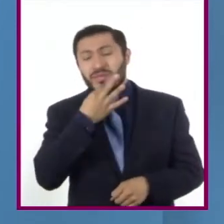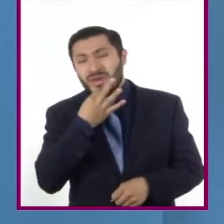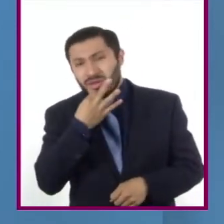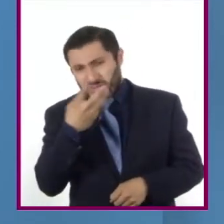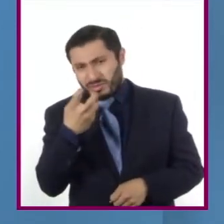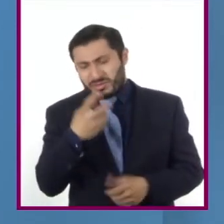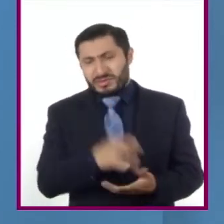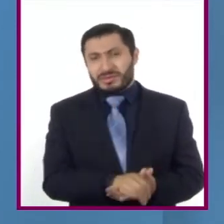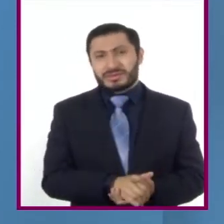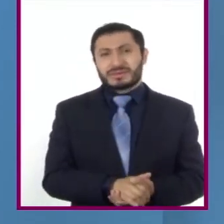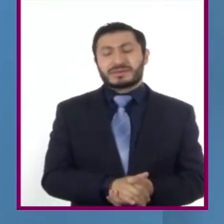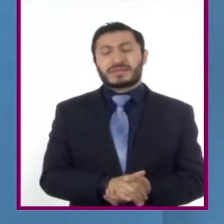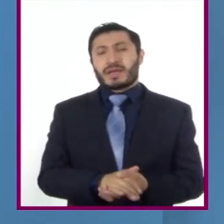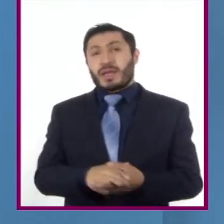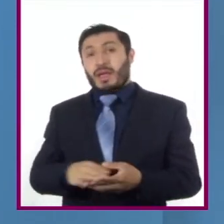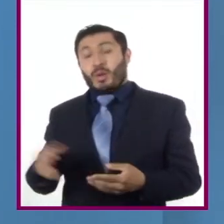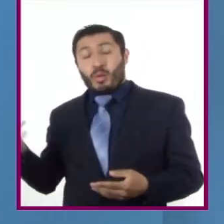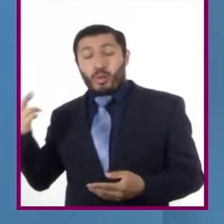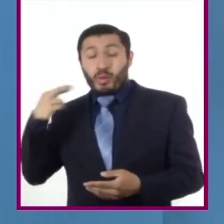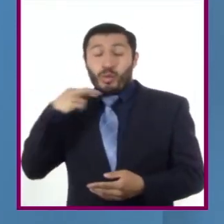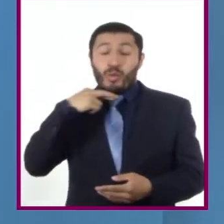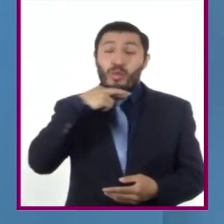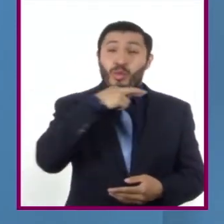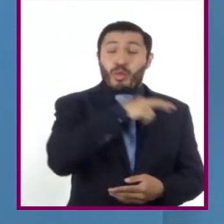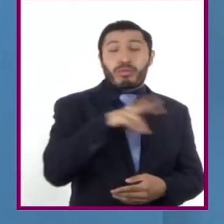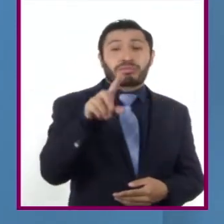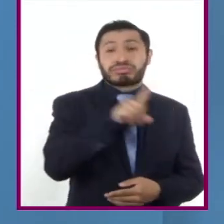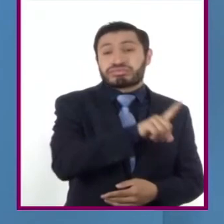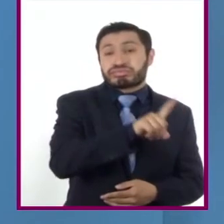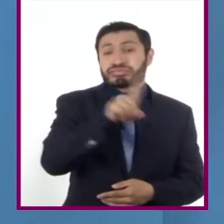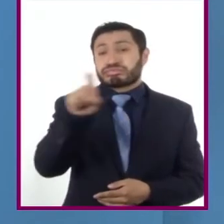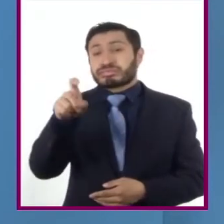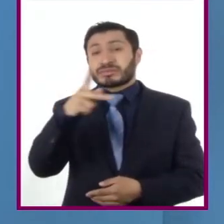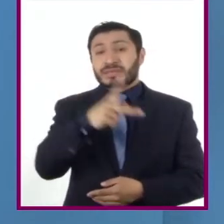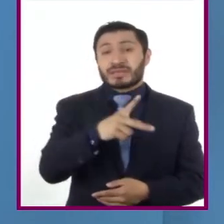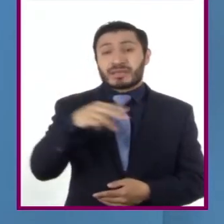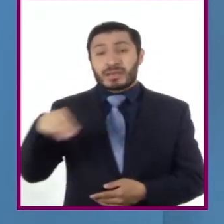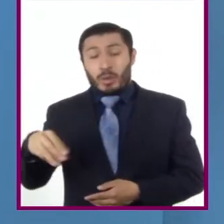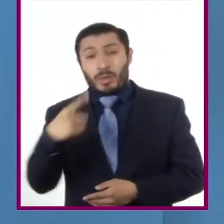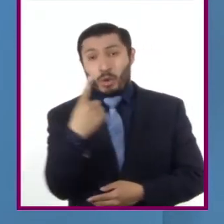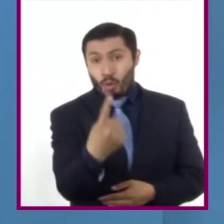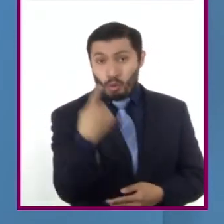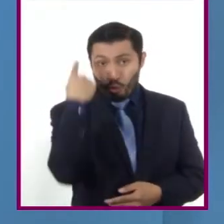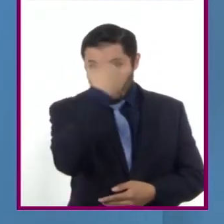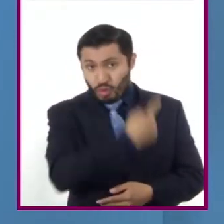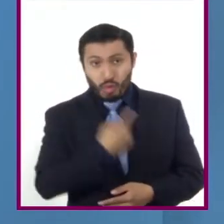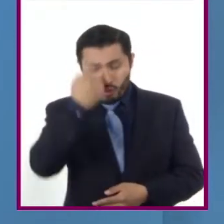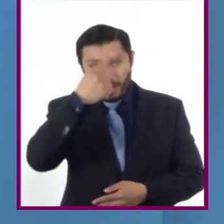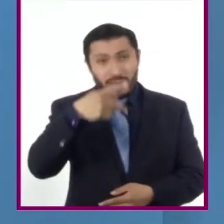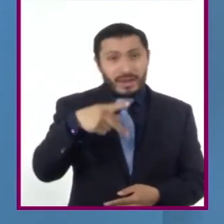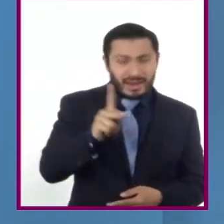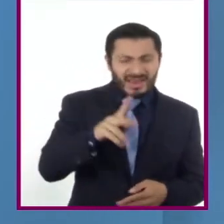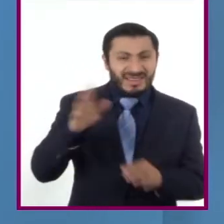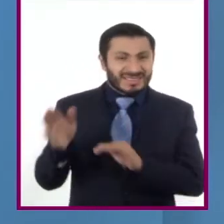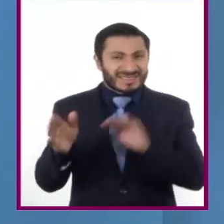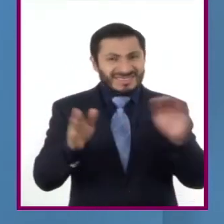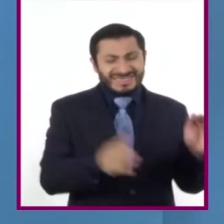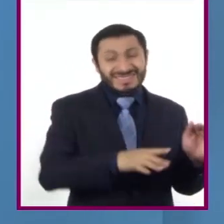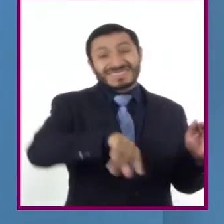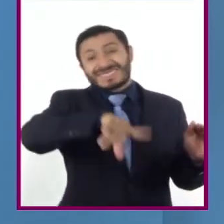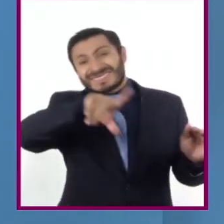45 minutos, alcanzó una rapidez de 100 kilómetros por hora, pero posteriormente a su